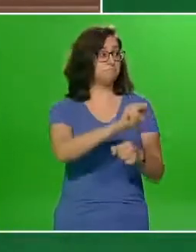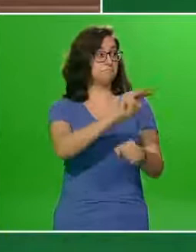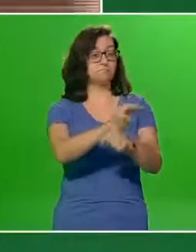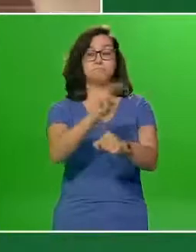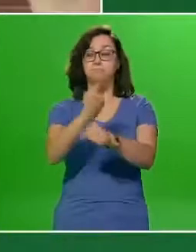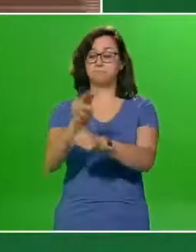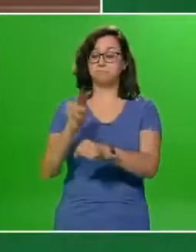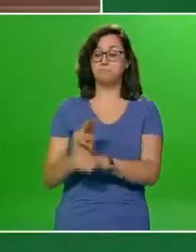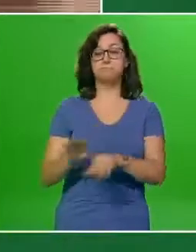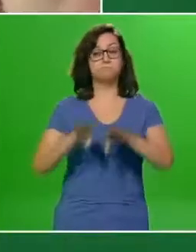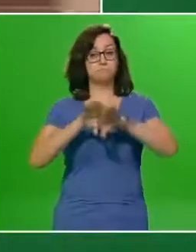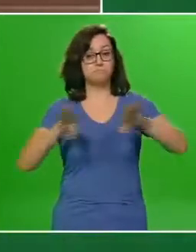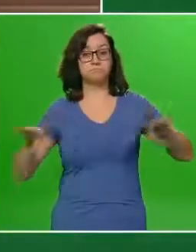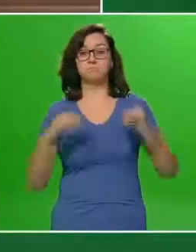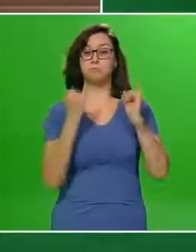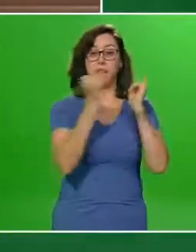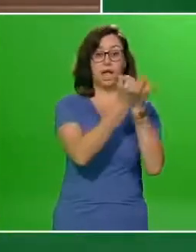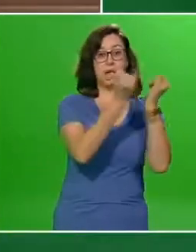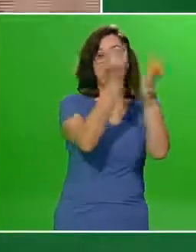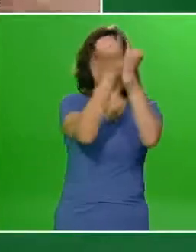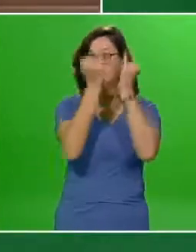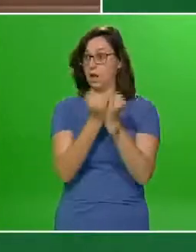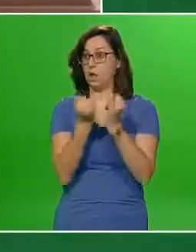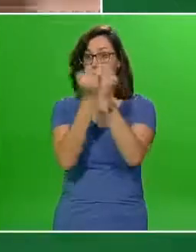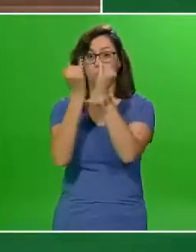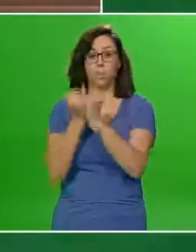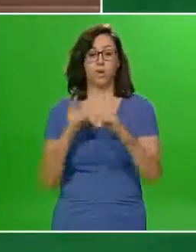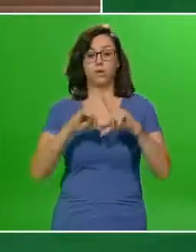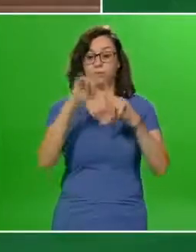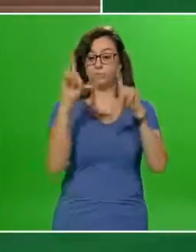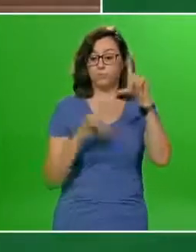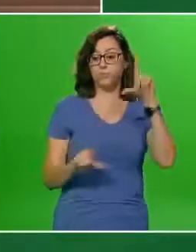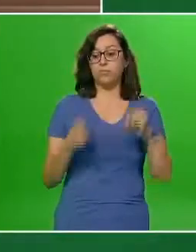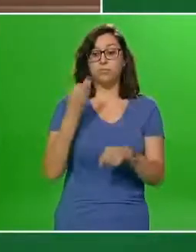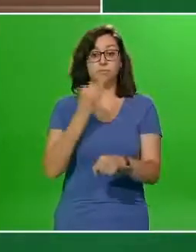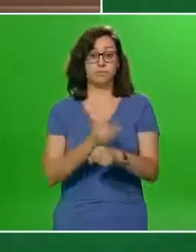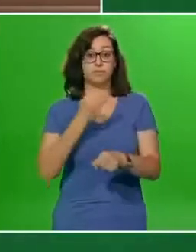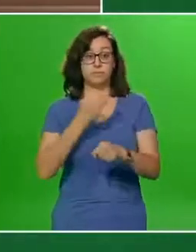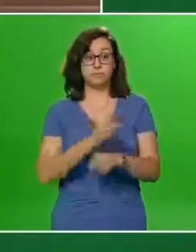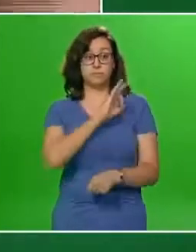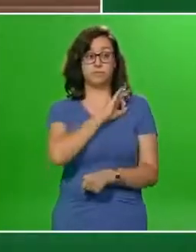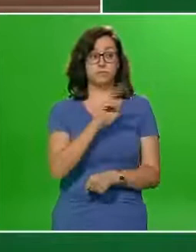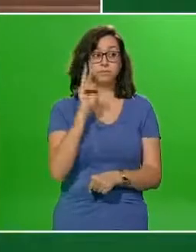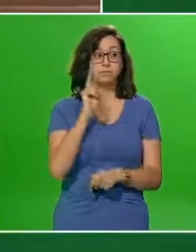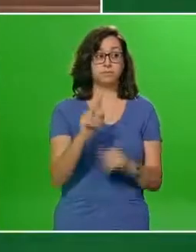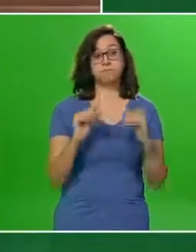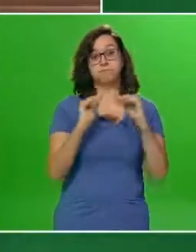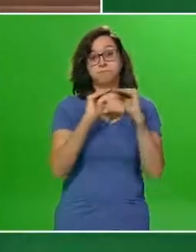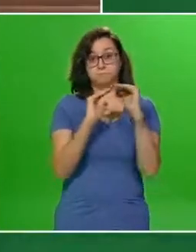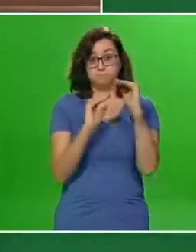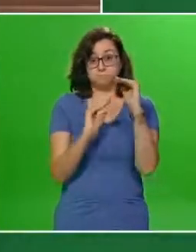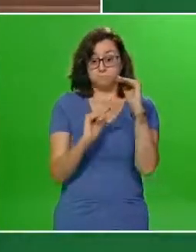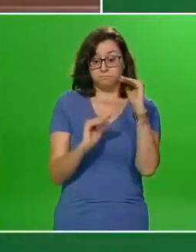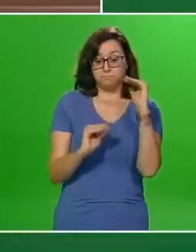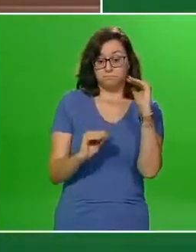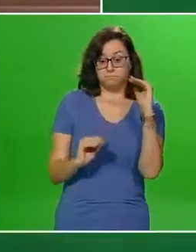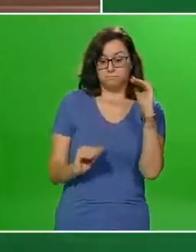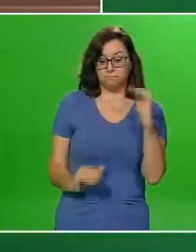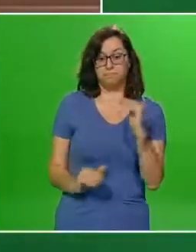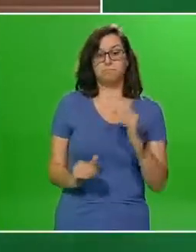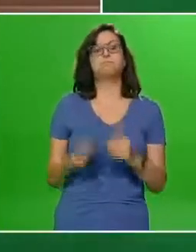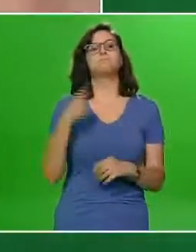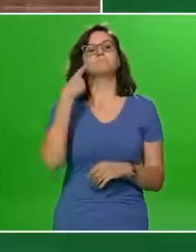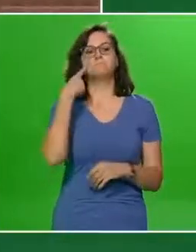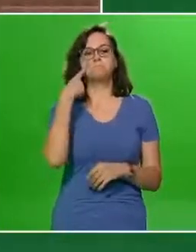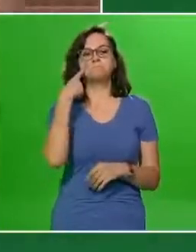vigilancia homogéneo, similar, constante, y por lo tanto este descenso que estamos viendo es un reflejo del descenso mismo que estamos